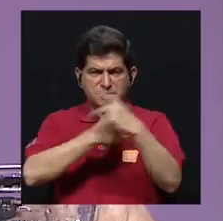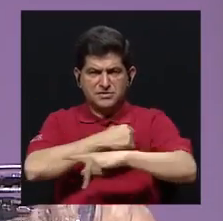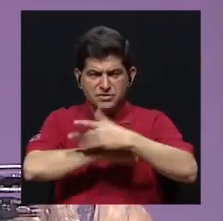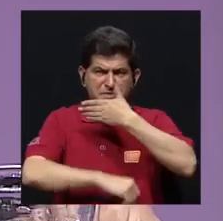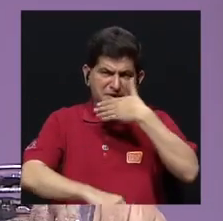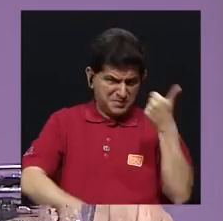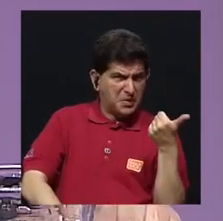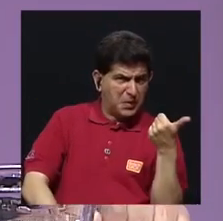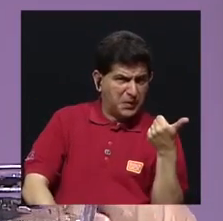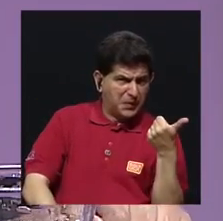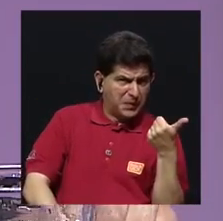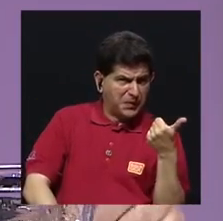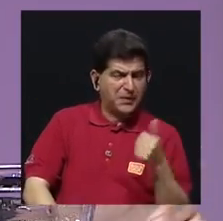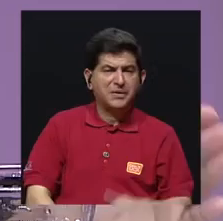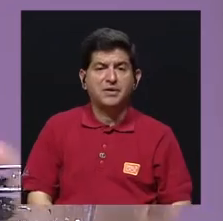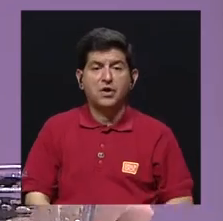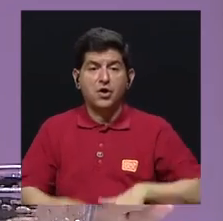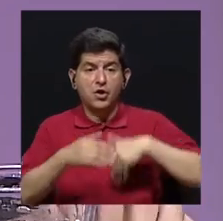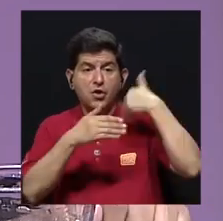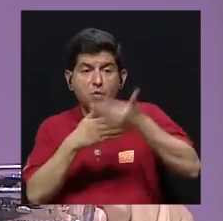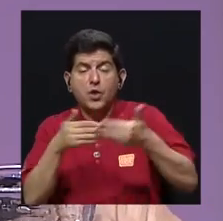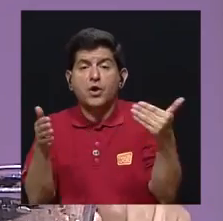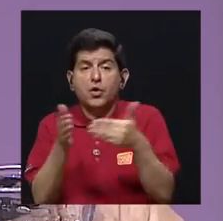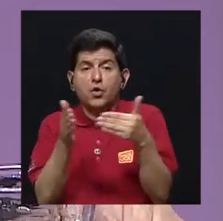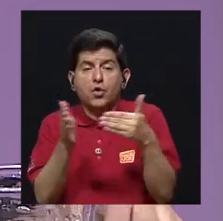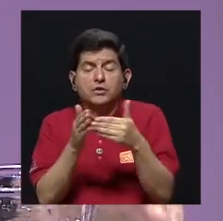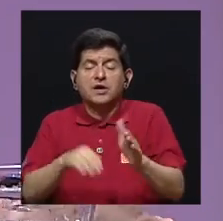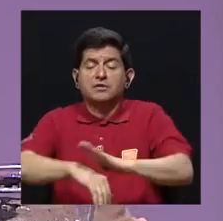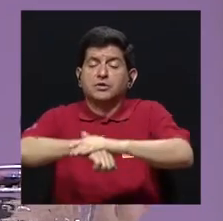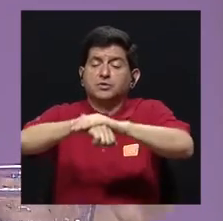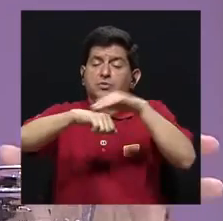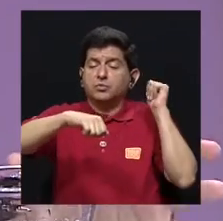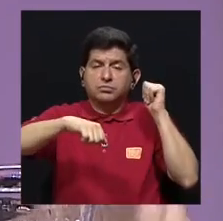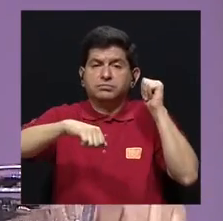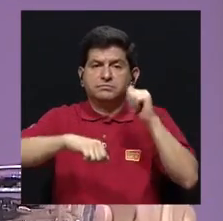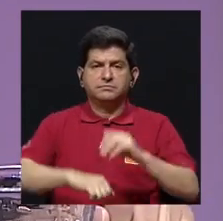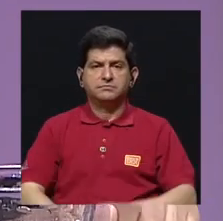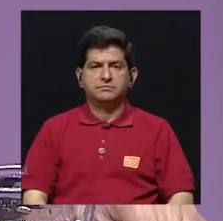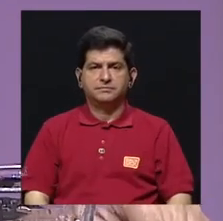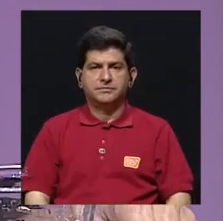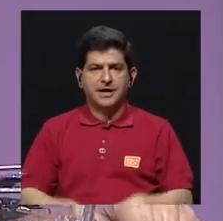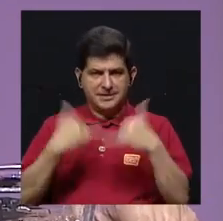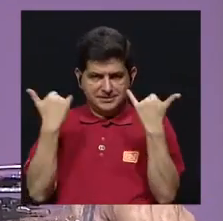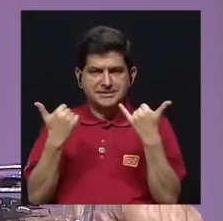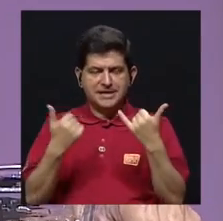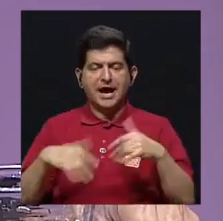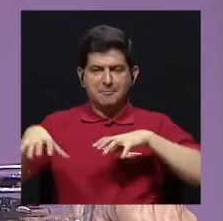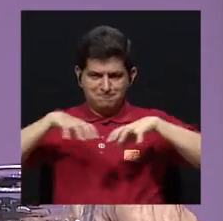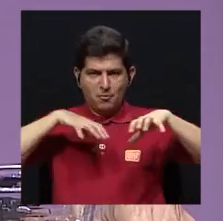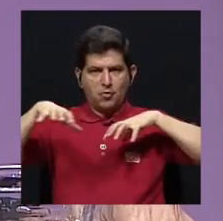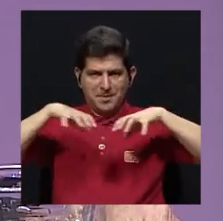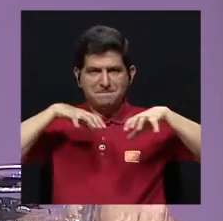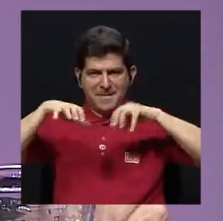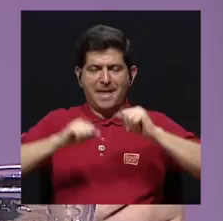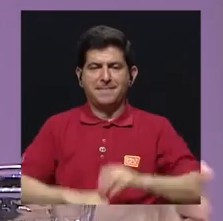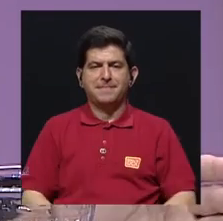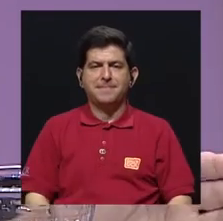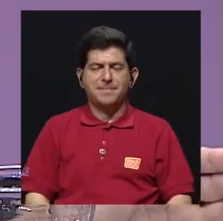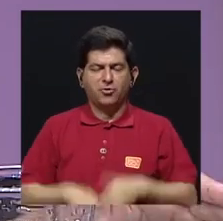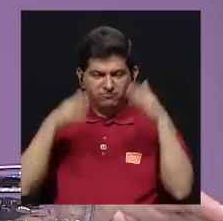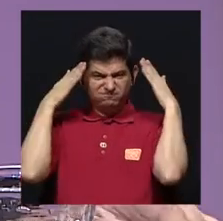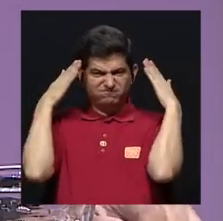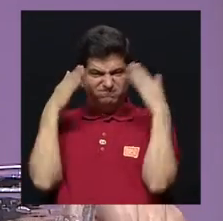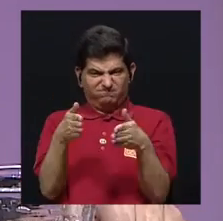llamado, ¿verdad?, ya como movimiento, ¿verdad?, ya centralizados como movimiento Caminando, y esto fue contra la